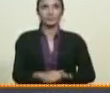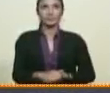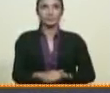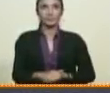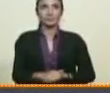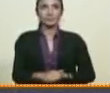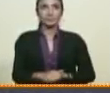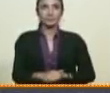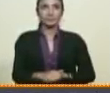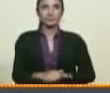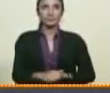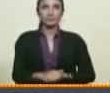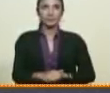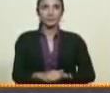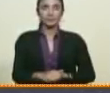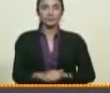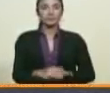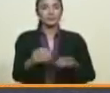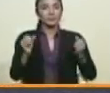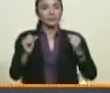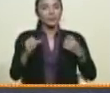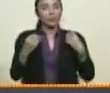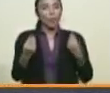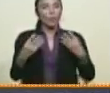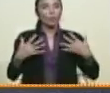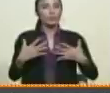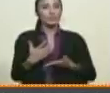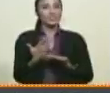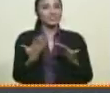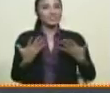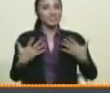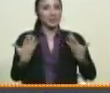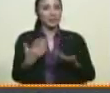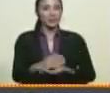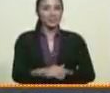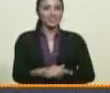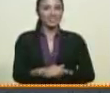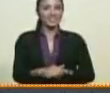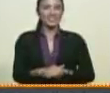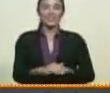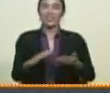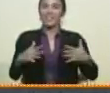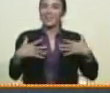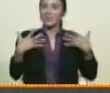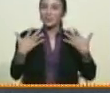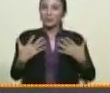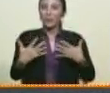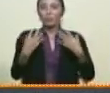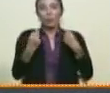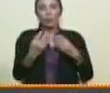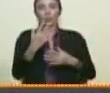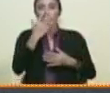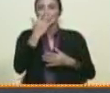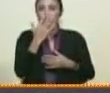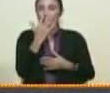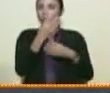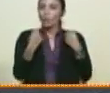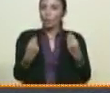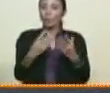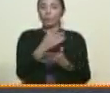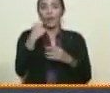de respiración de parto sin dolor si se puede venezuela con el carné de la patria hemos